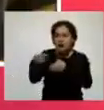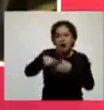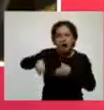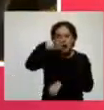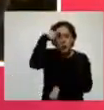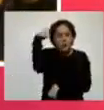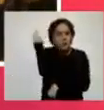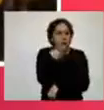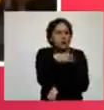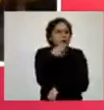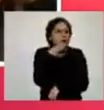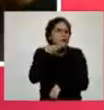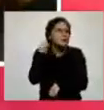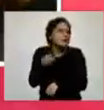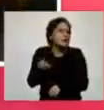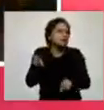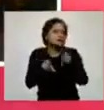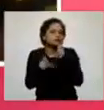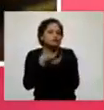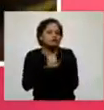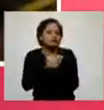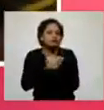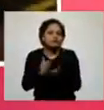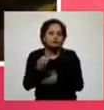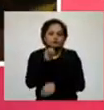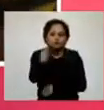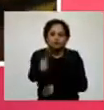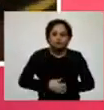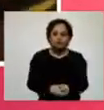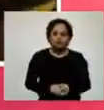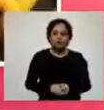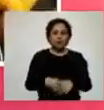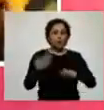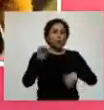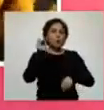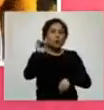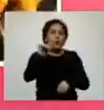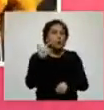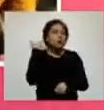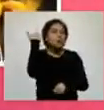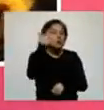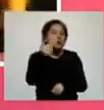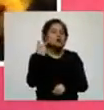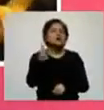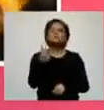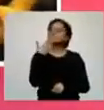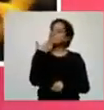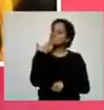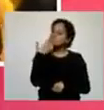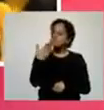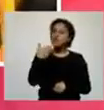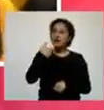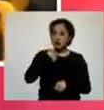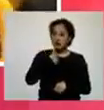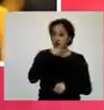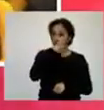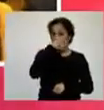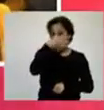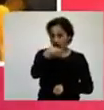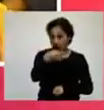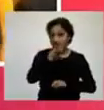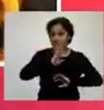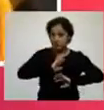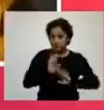orgánica. Su Majestad, ay, qué bueno que la veo. Le informo que acabo de firmar un pacto de